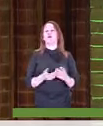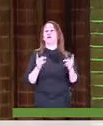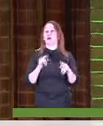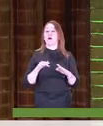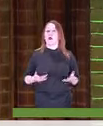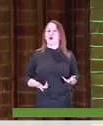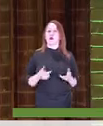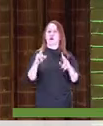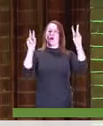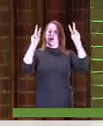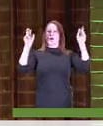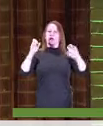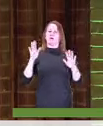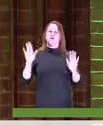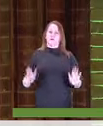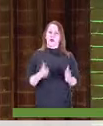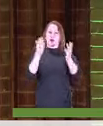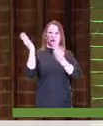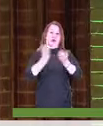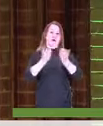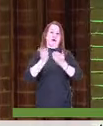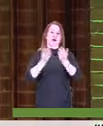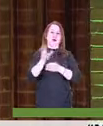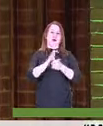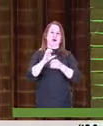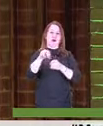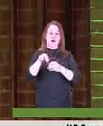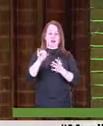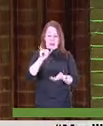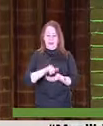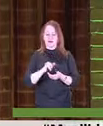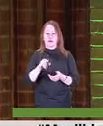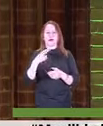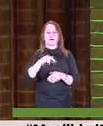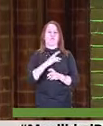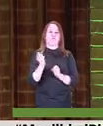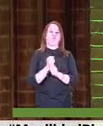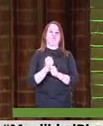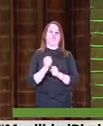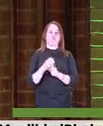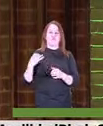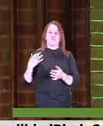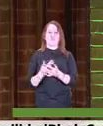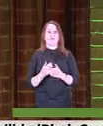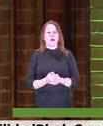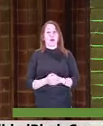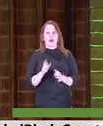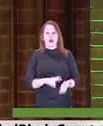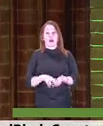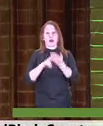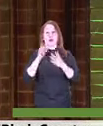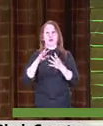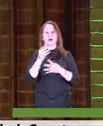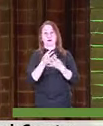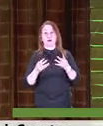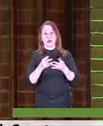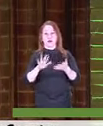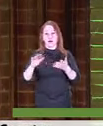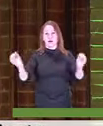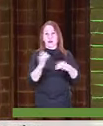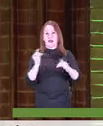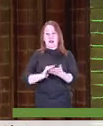también un mejor servicio para los ciudadanos, que es en lo que venimos trabajando. Recuperación de la malla vial, un trabajo intensivo que se ha